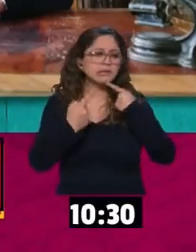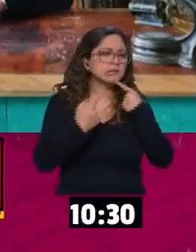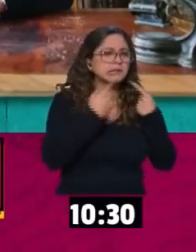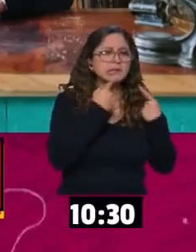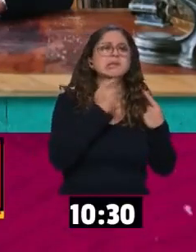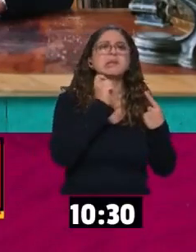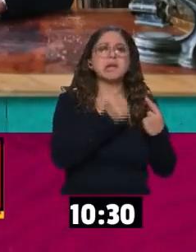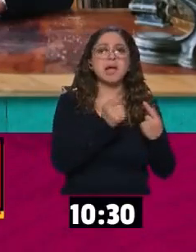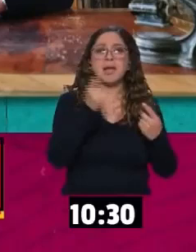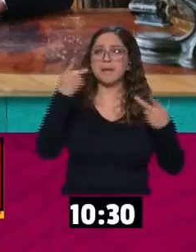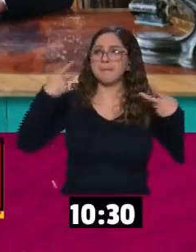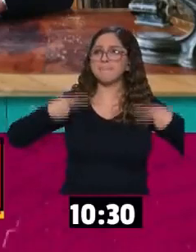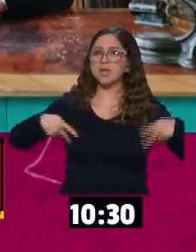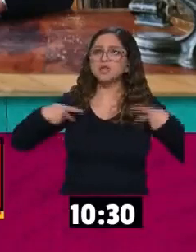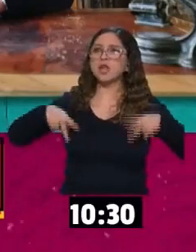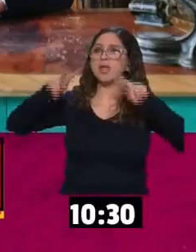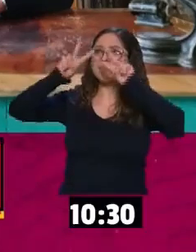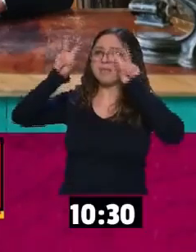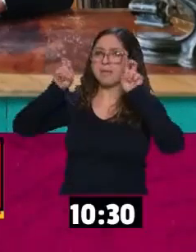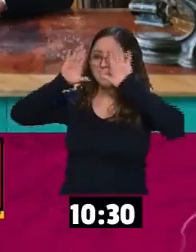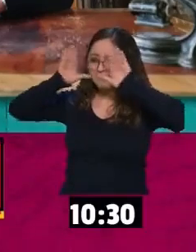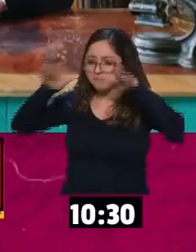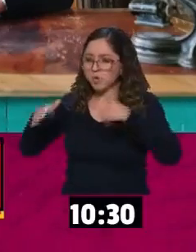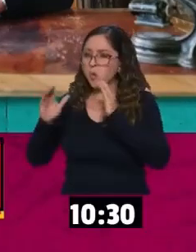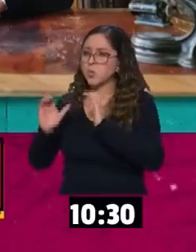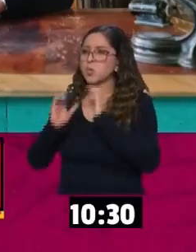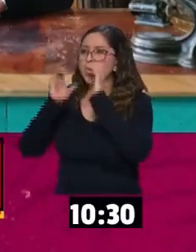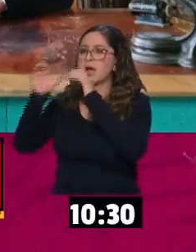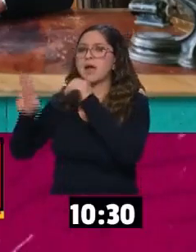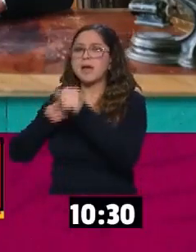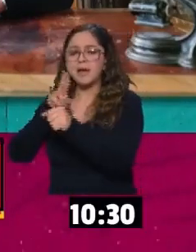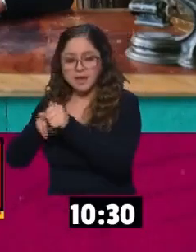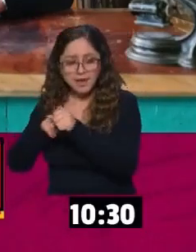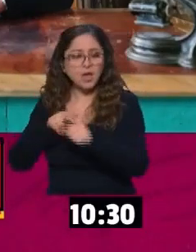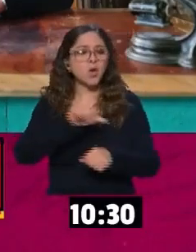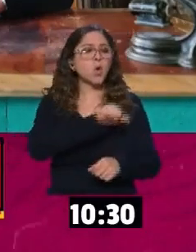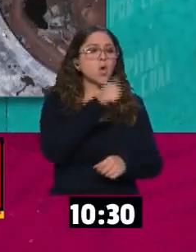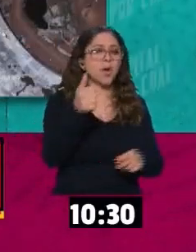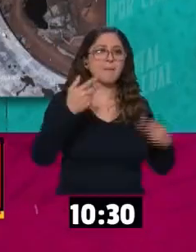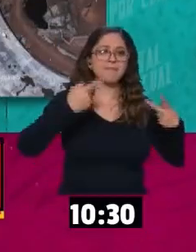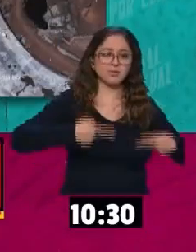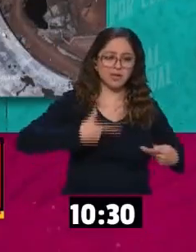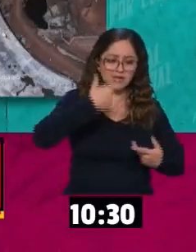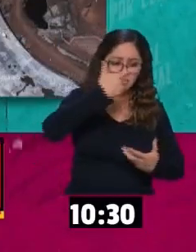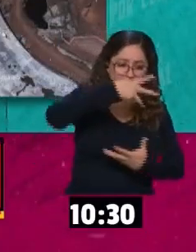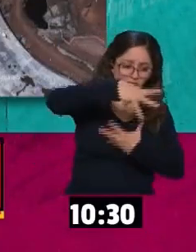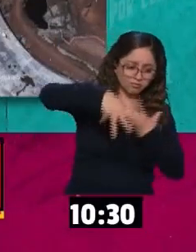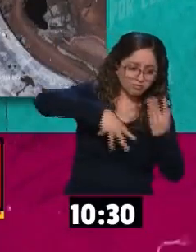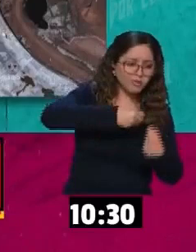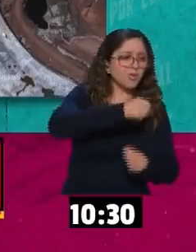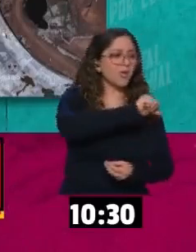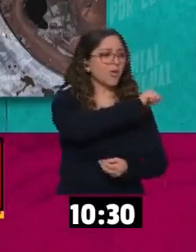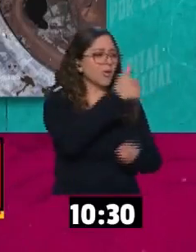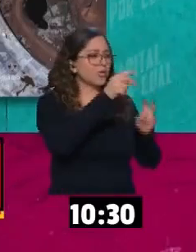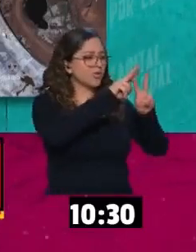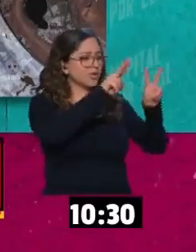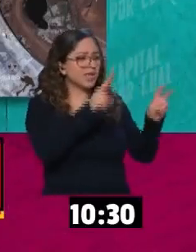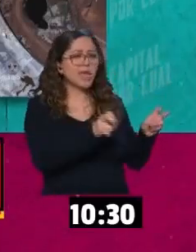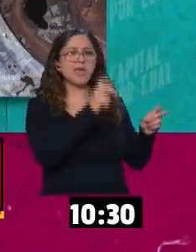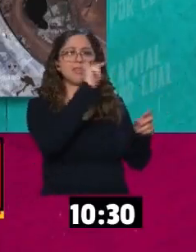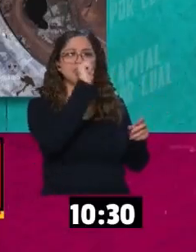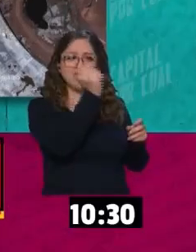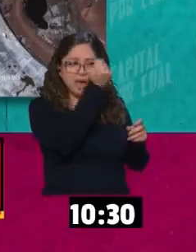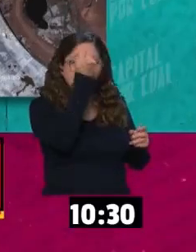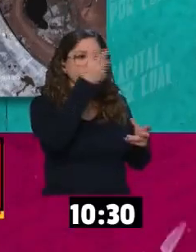de ecología, los financieros de finanzas, los ingenieros de la solución de sus problemas técnicos, etcétera, etcétera, etcétera. Los